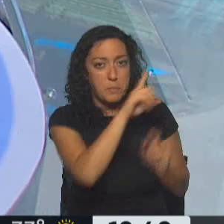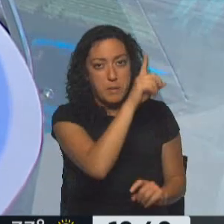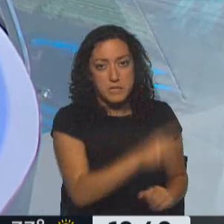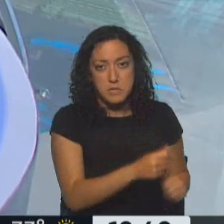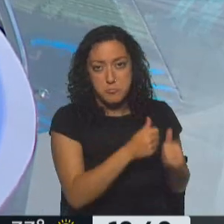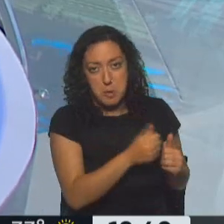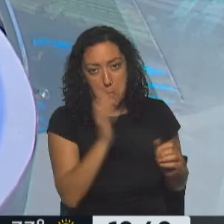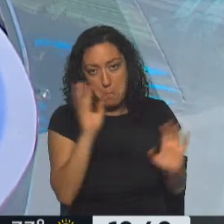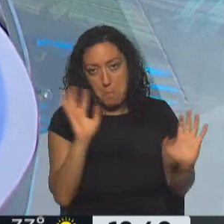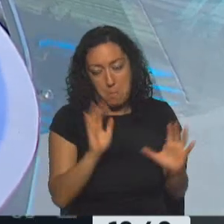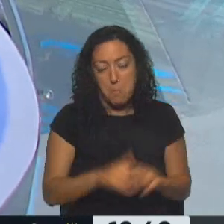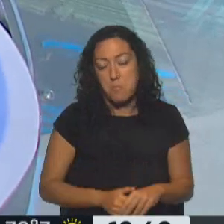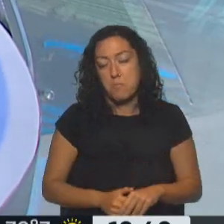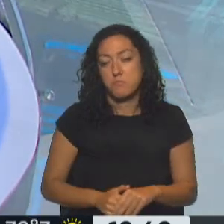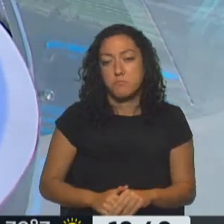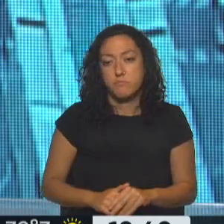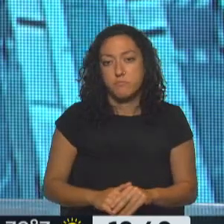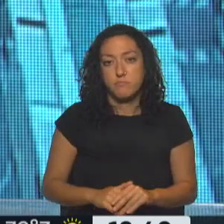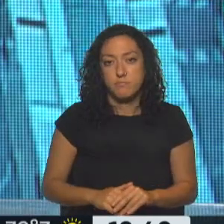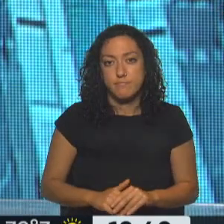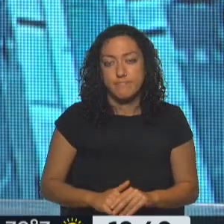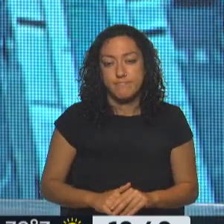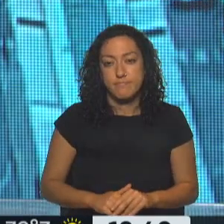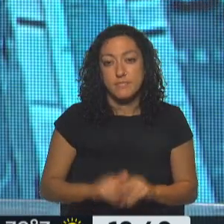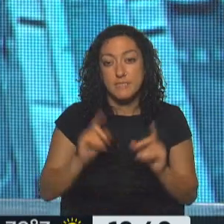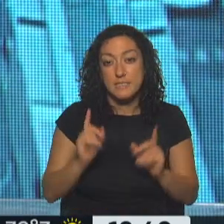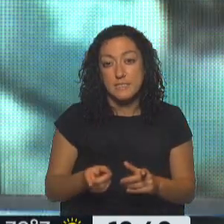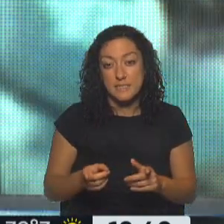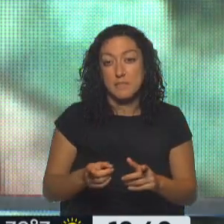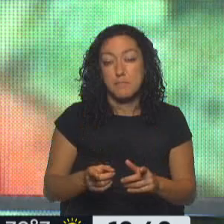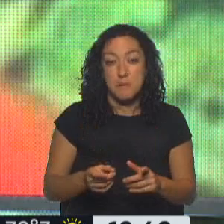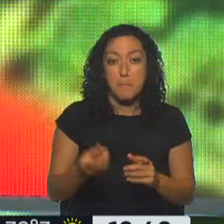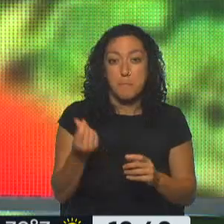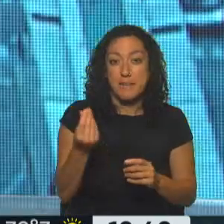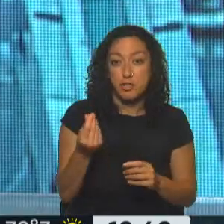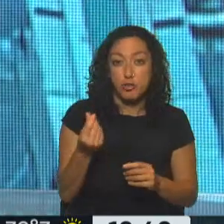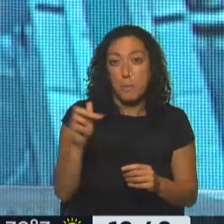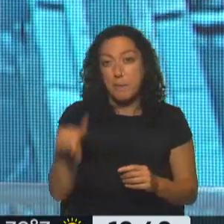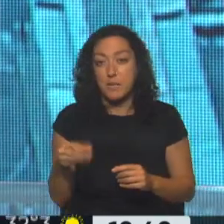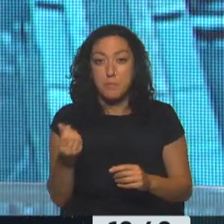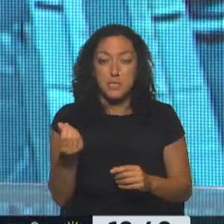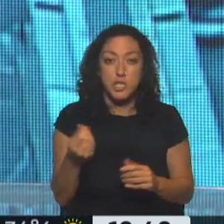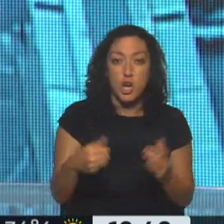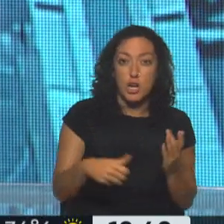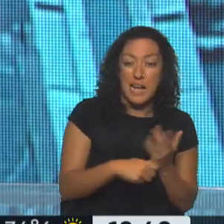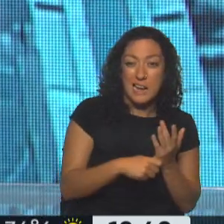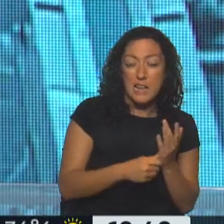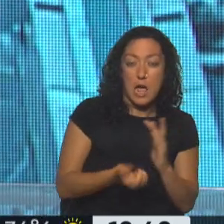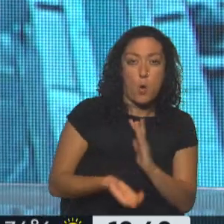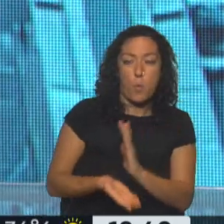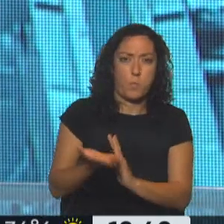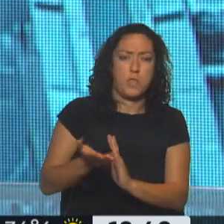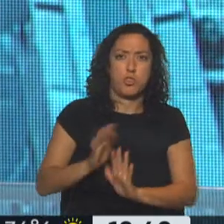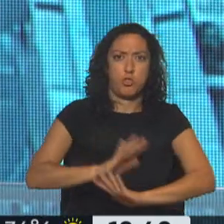que uno de los fenómenos que tenemos estos días también como título es el tema del precio de la carne y el pan Sí es que han aumentado terriblemente